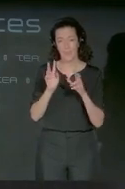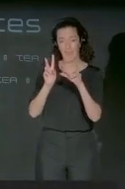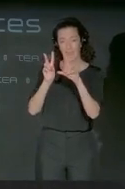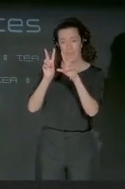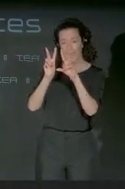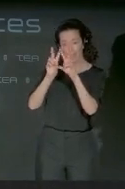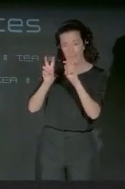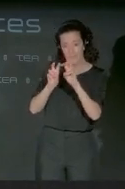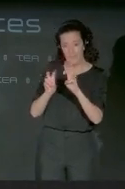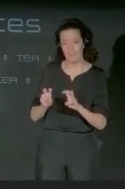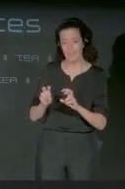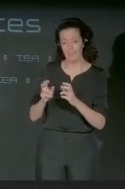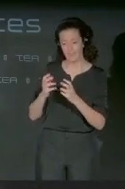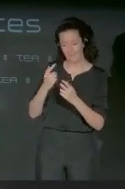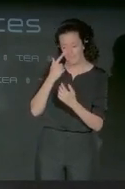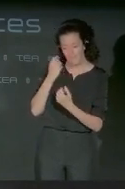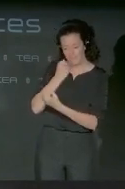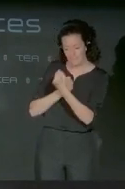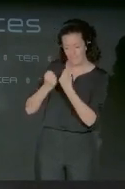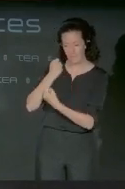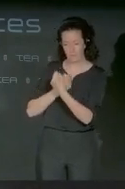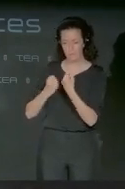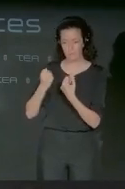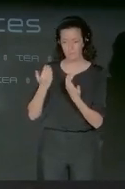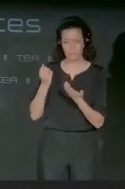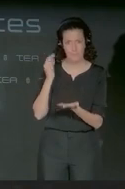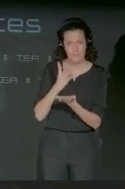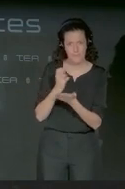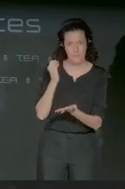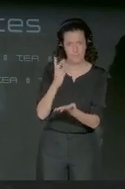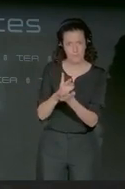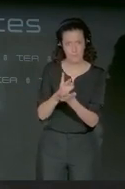los desafíos es muy obvio cuál es y, de hecho,